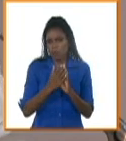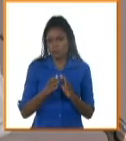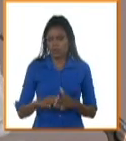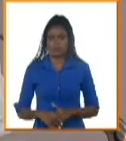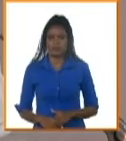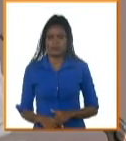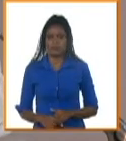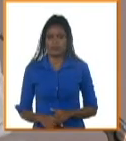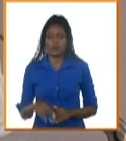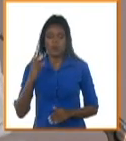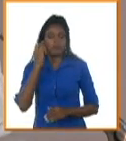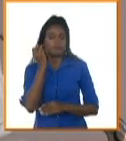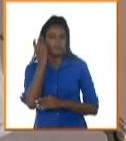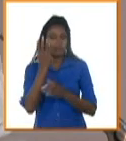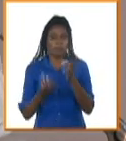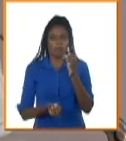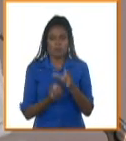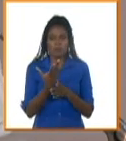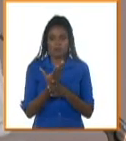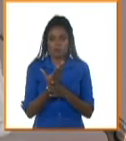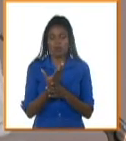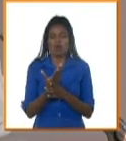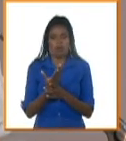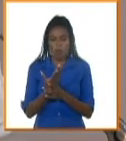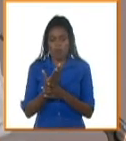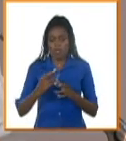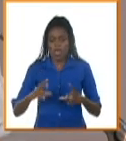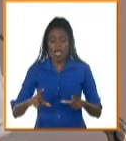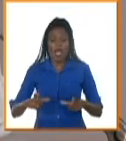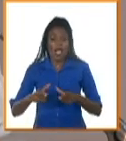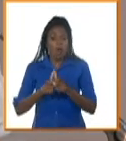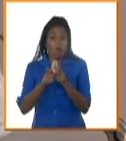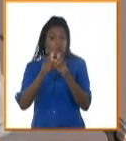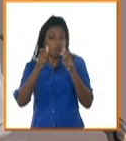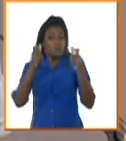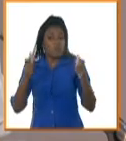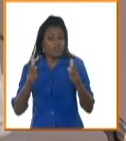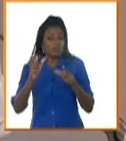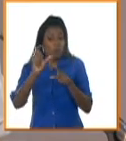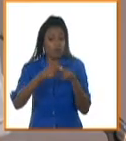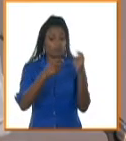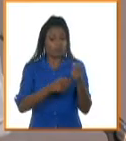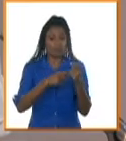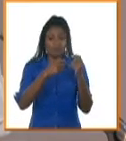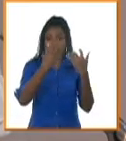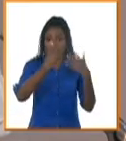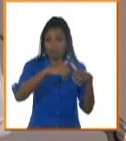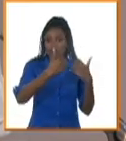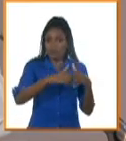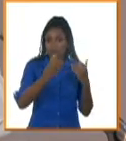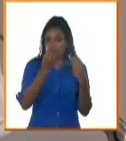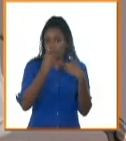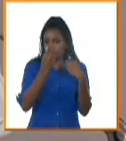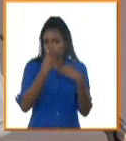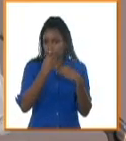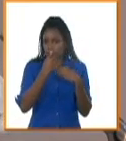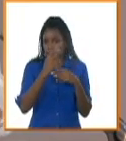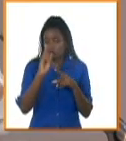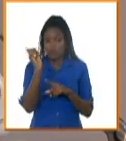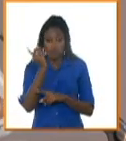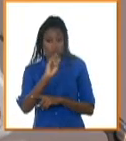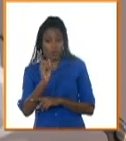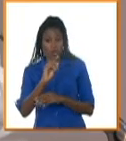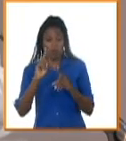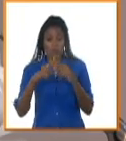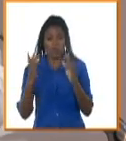de su creación de de riqueza no y de y de producto o sea que eso es importante no va no